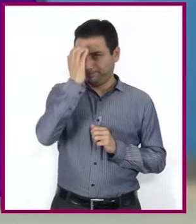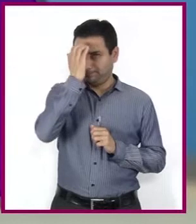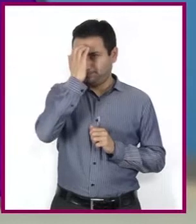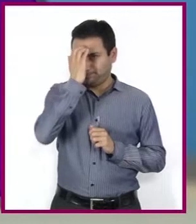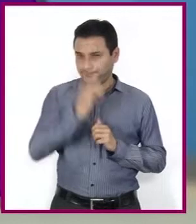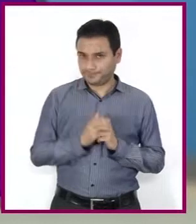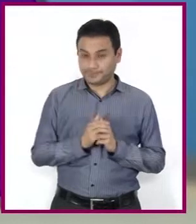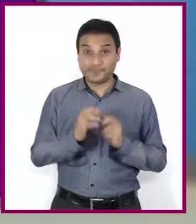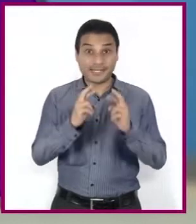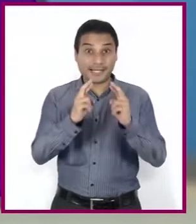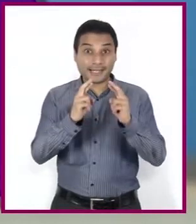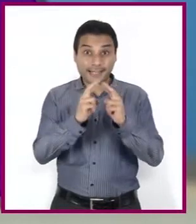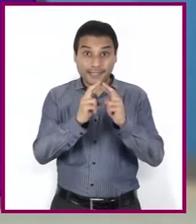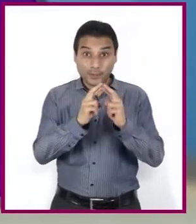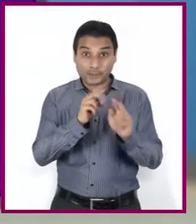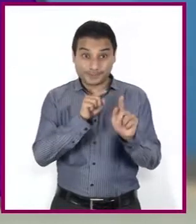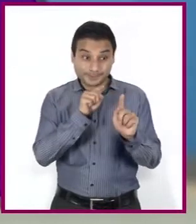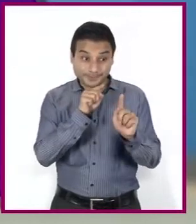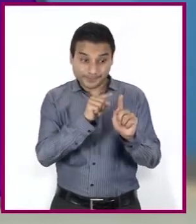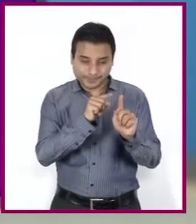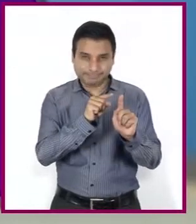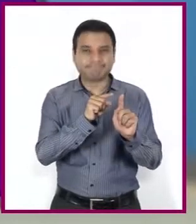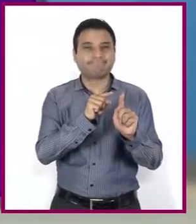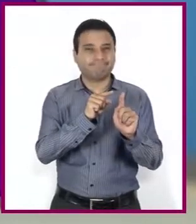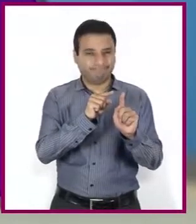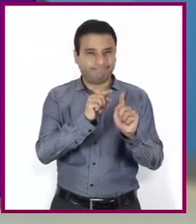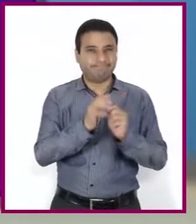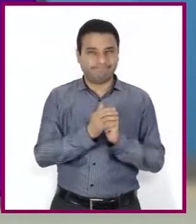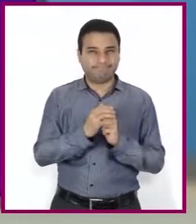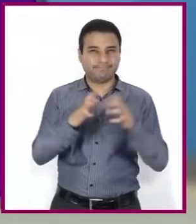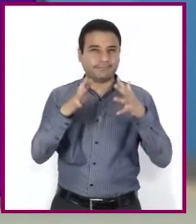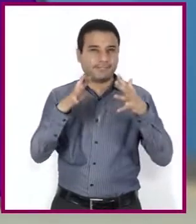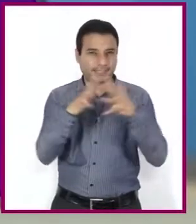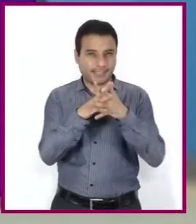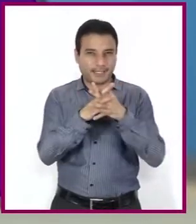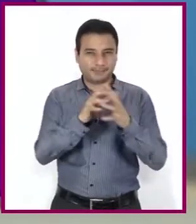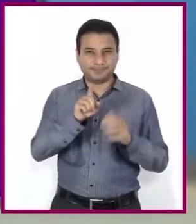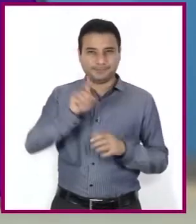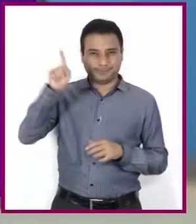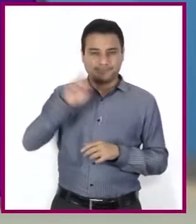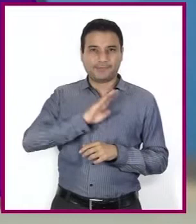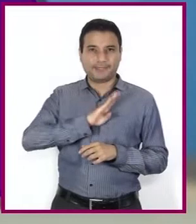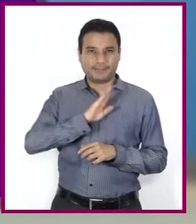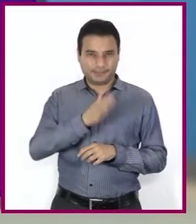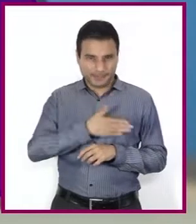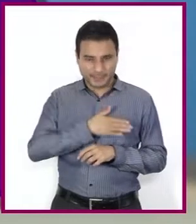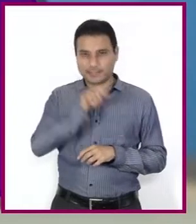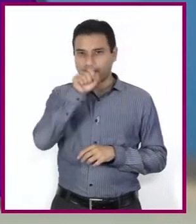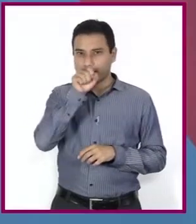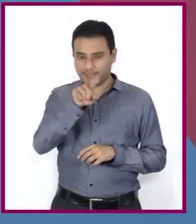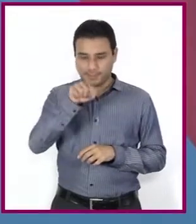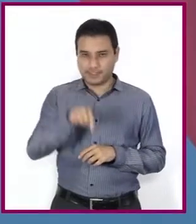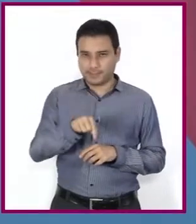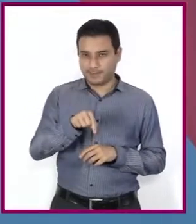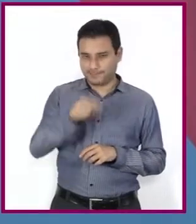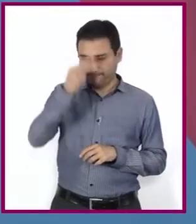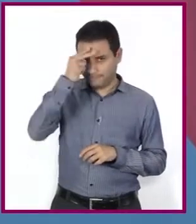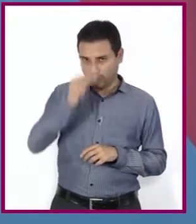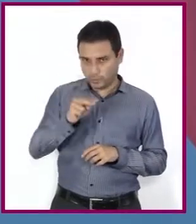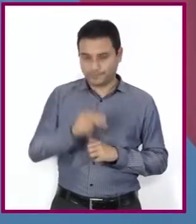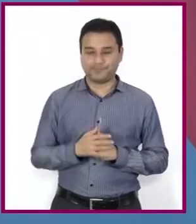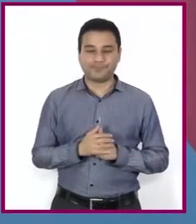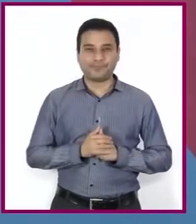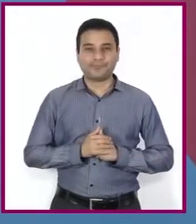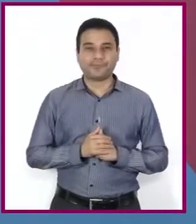de la religión en la guerra de la península ibérica y las creencias religiosas y bélicas de los mexicas. También